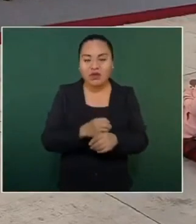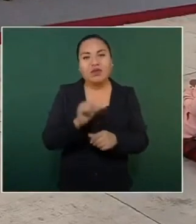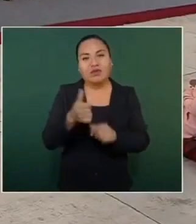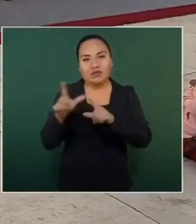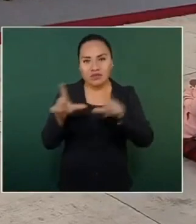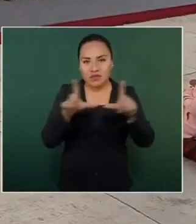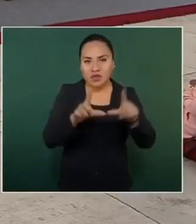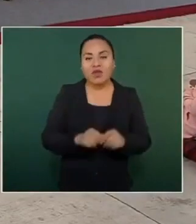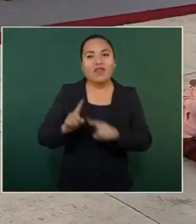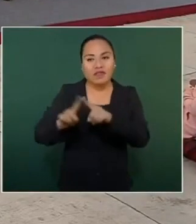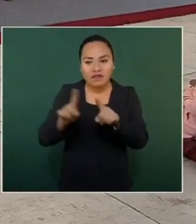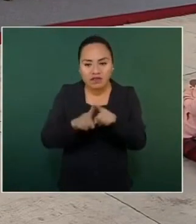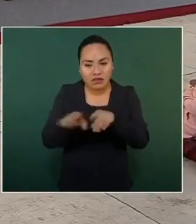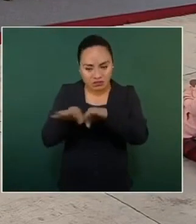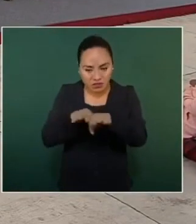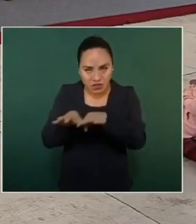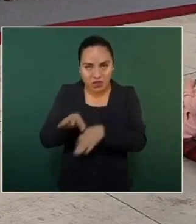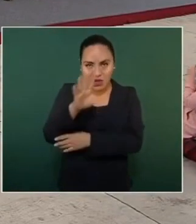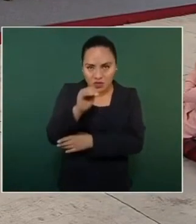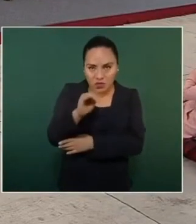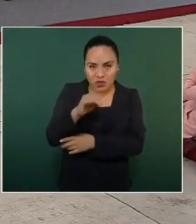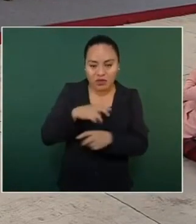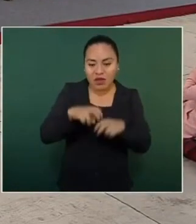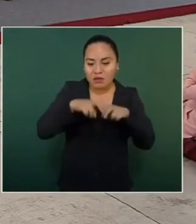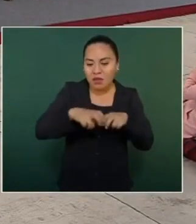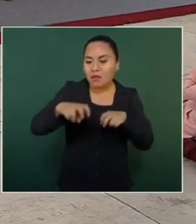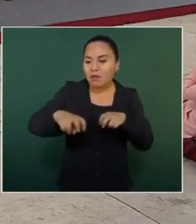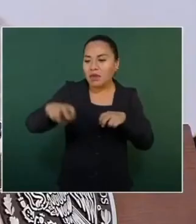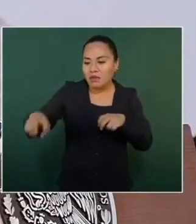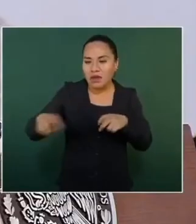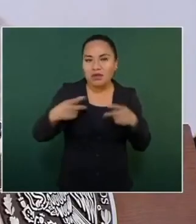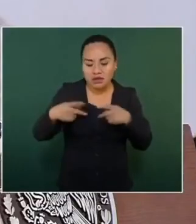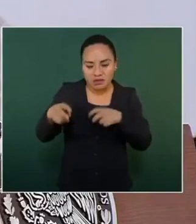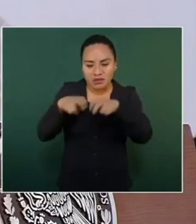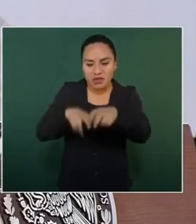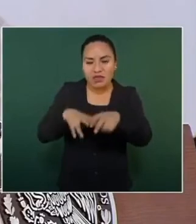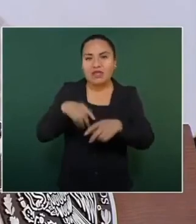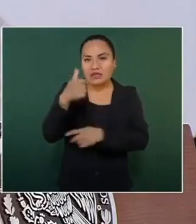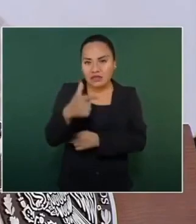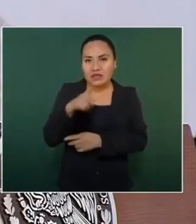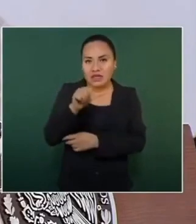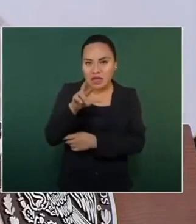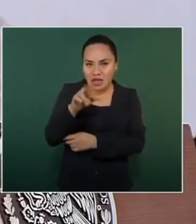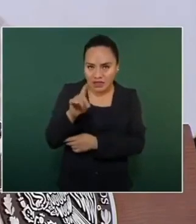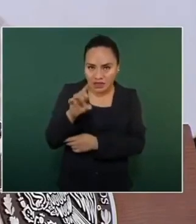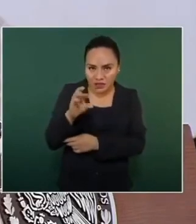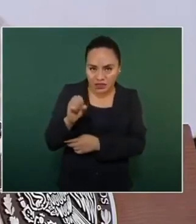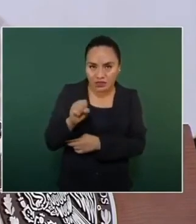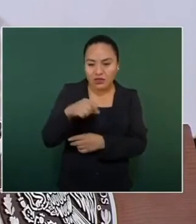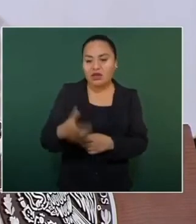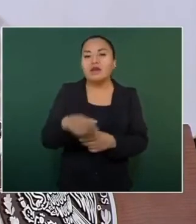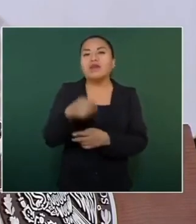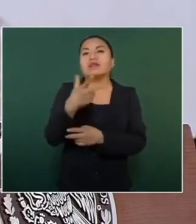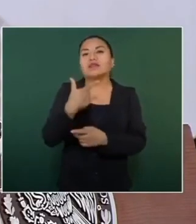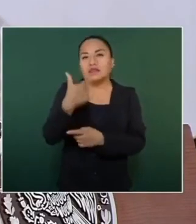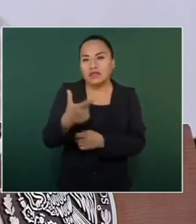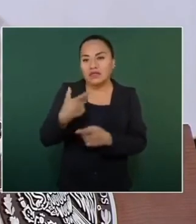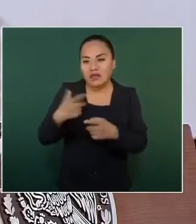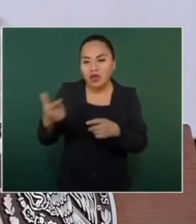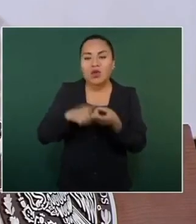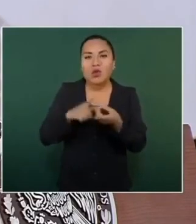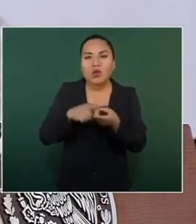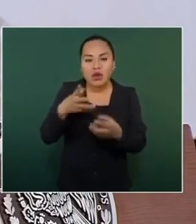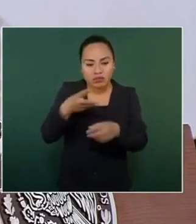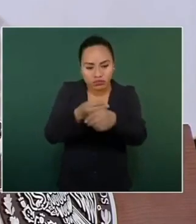obras complementarias: 9 estaciones de pasajeros, 7 laderos, 2 estaciones de abastecimiento,